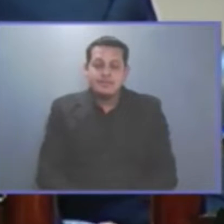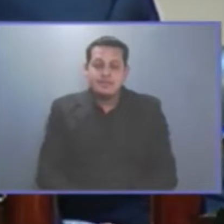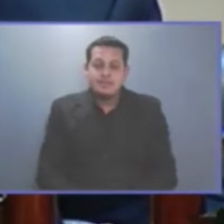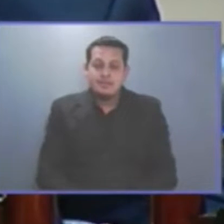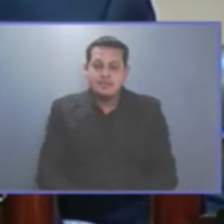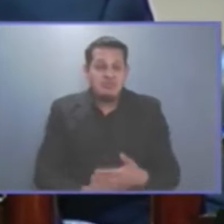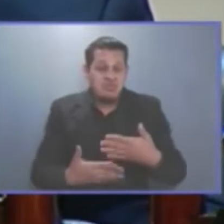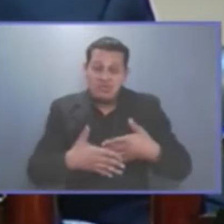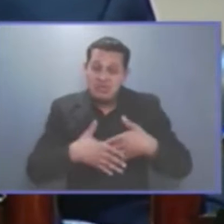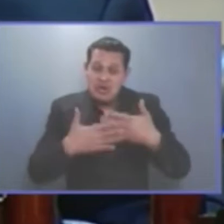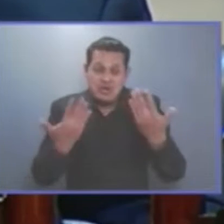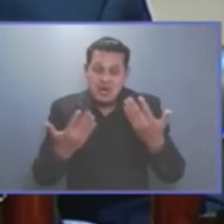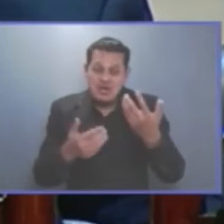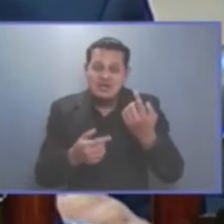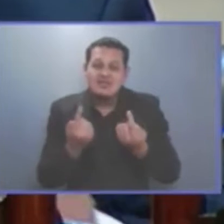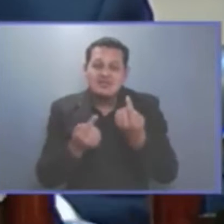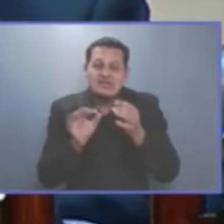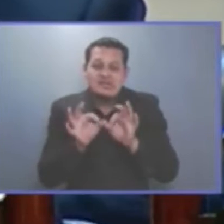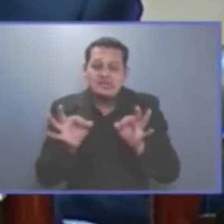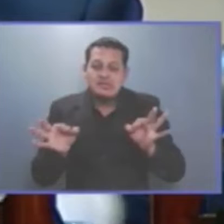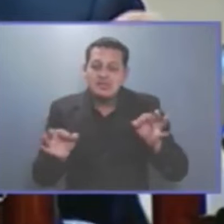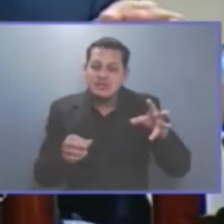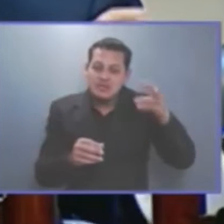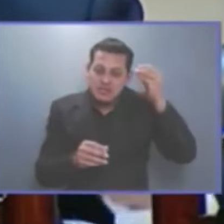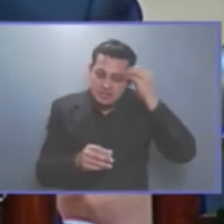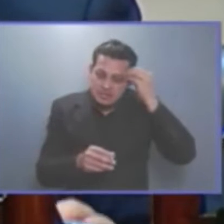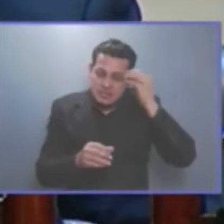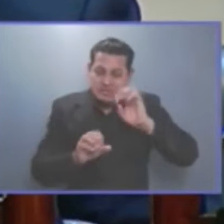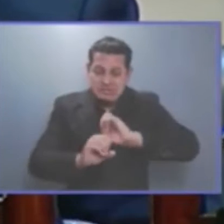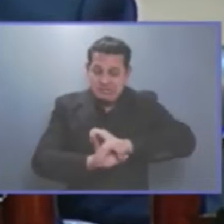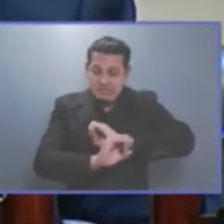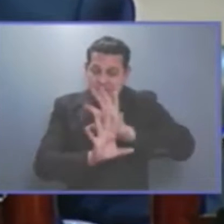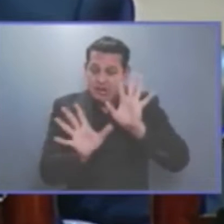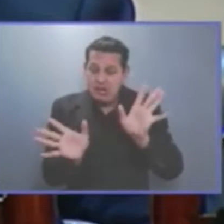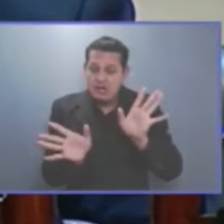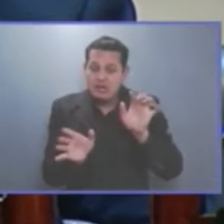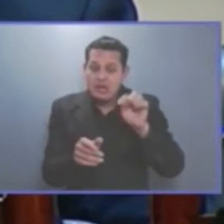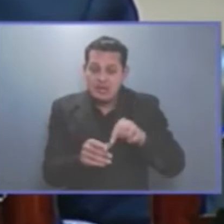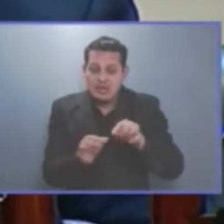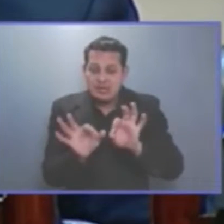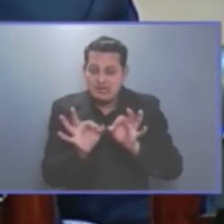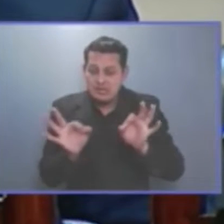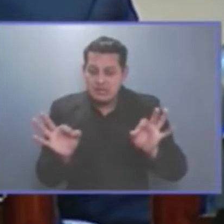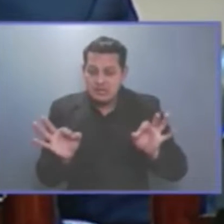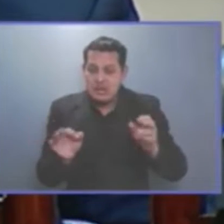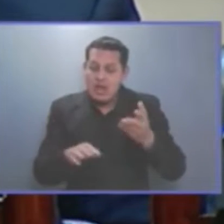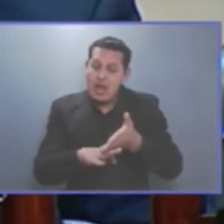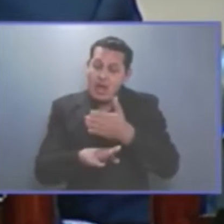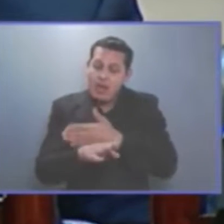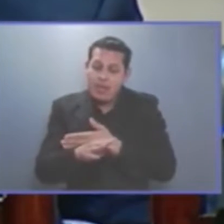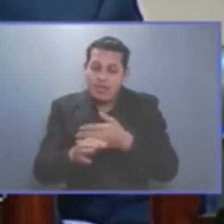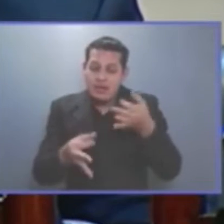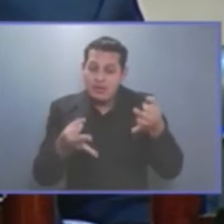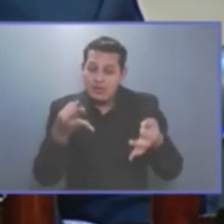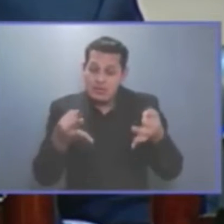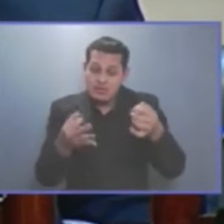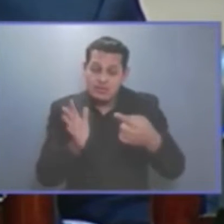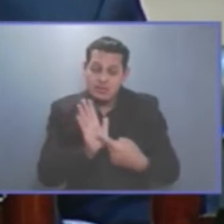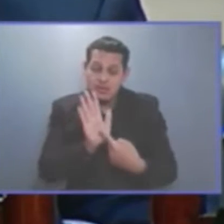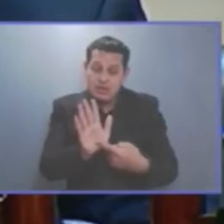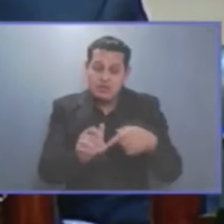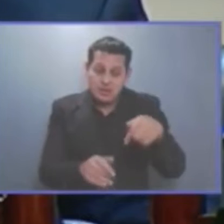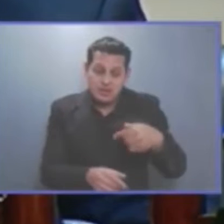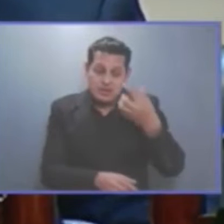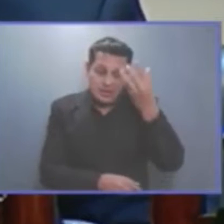no hay nada que interpretar sumamente claro el antejuicio presentado este